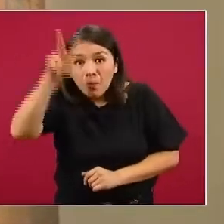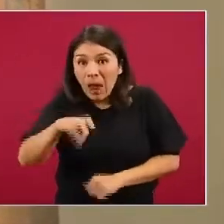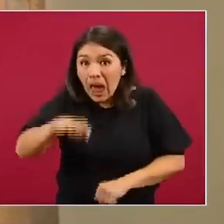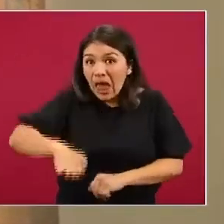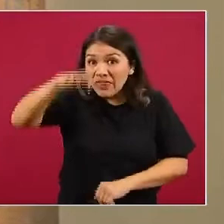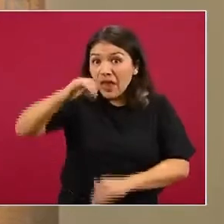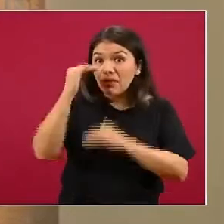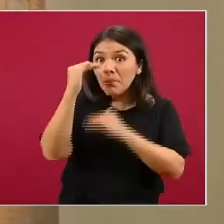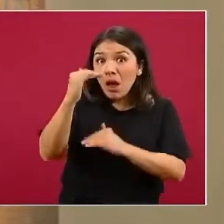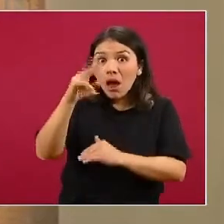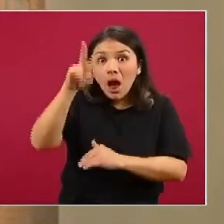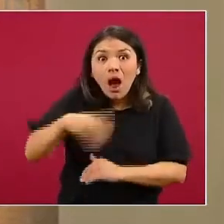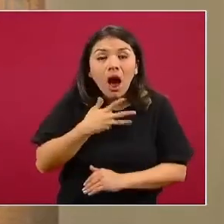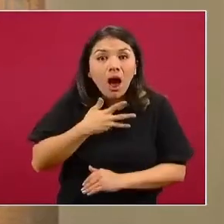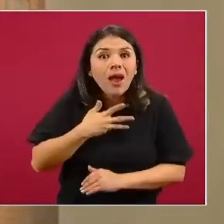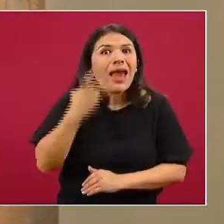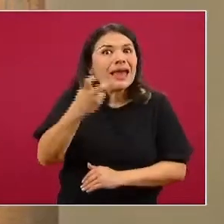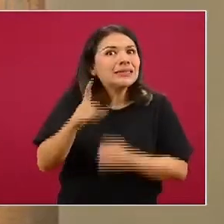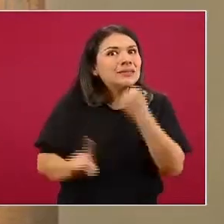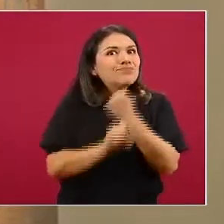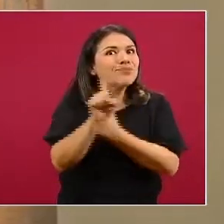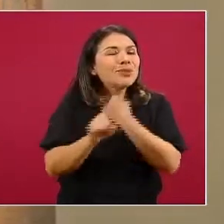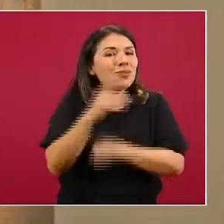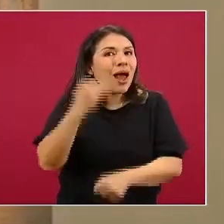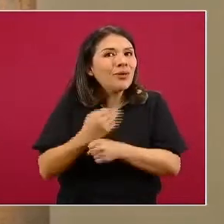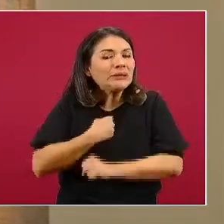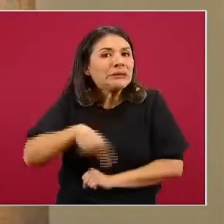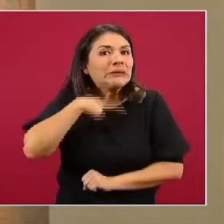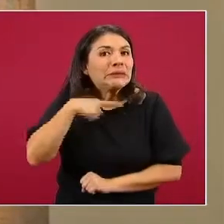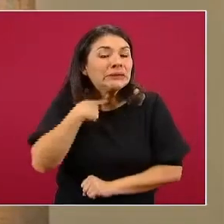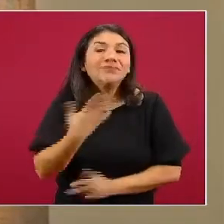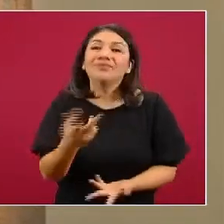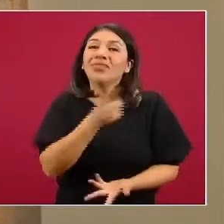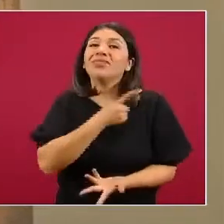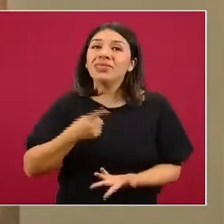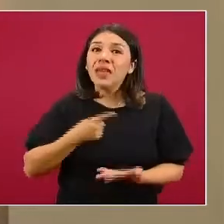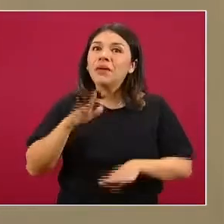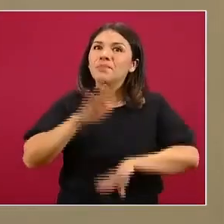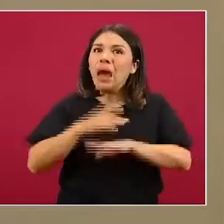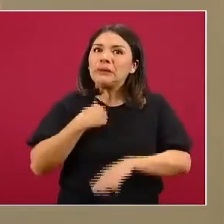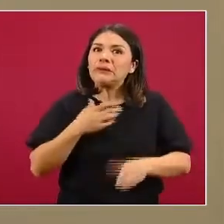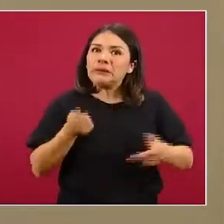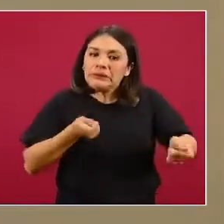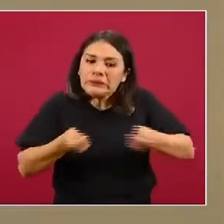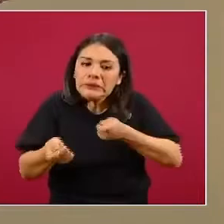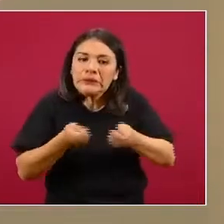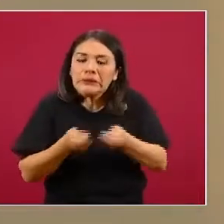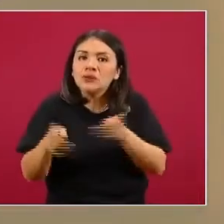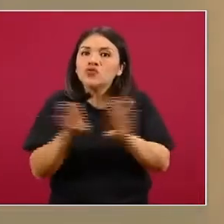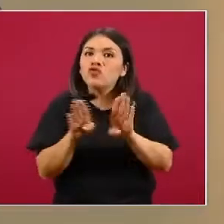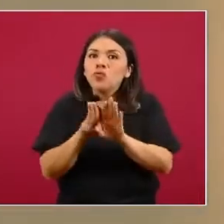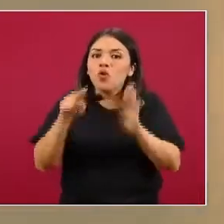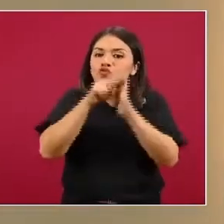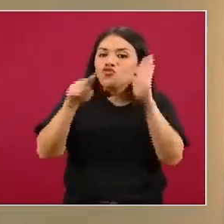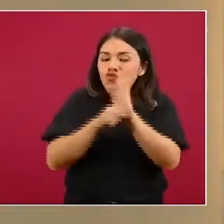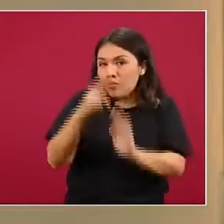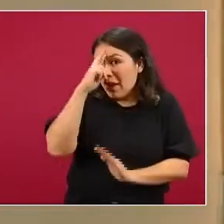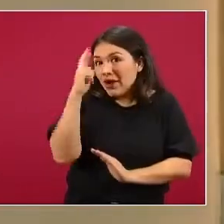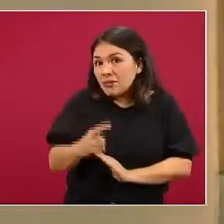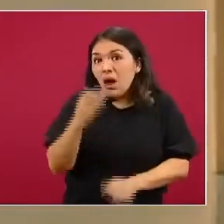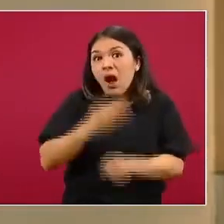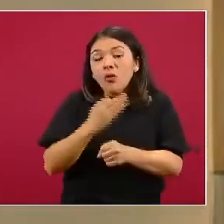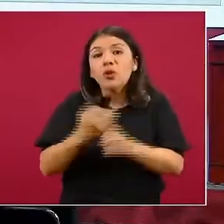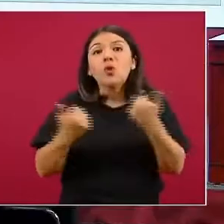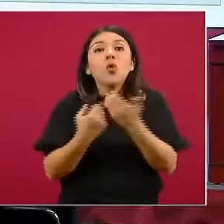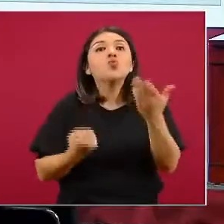de edad. Por ejemplo, es uno de los problemas que tenemos. Entonces sí tenemos que adecuar nuestros mecanismos y nuestras normas frente a